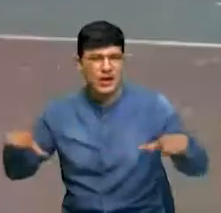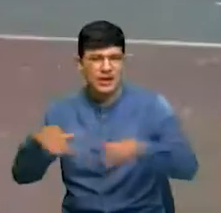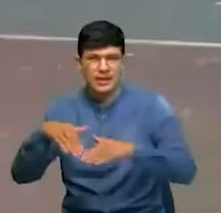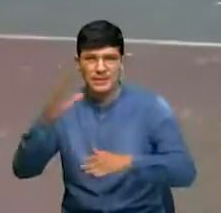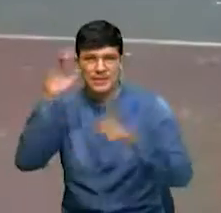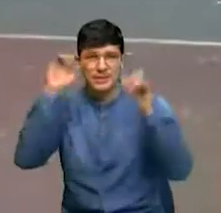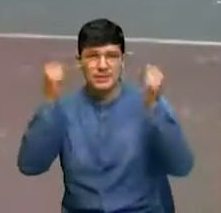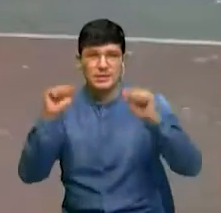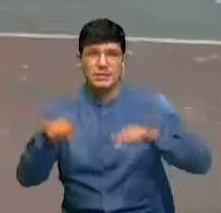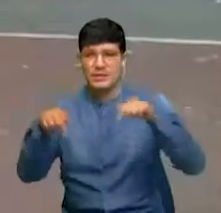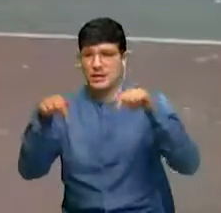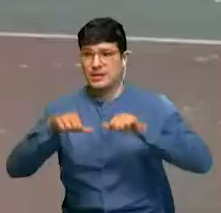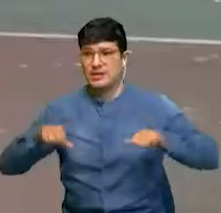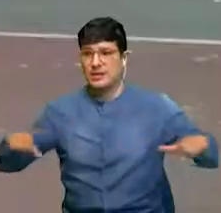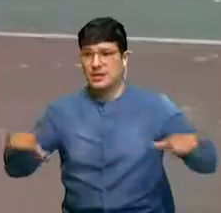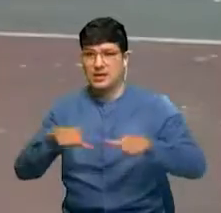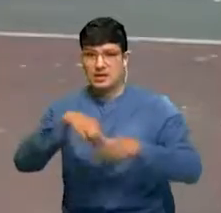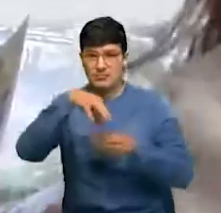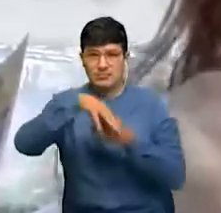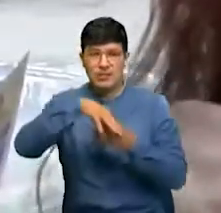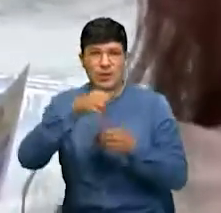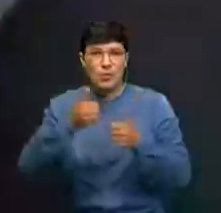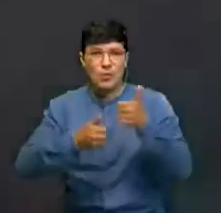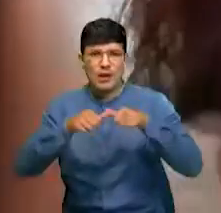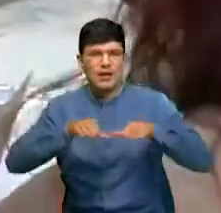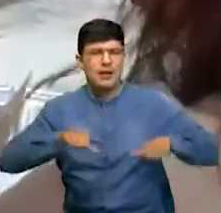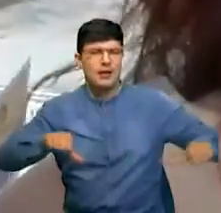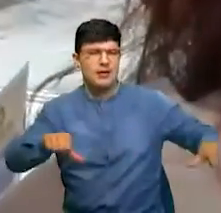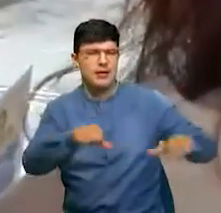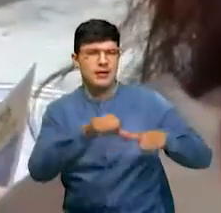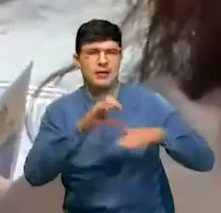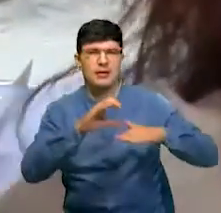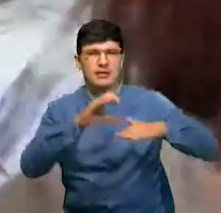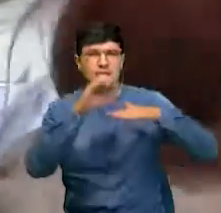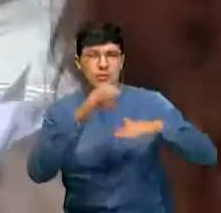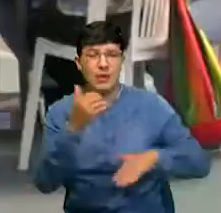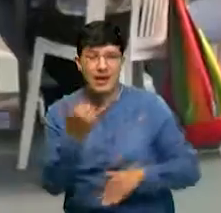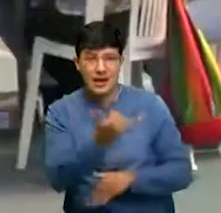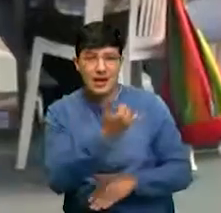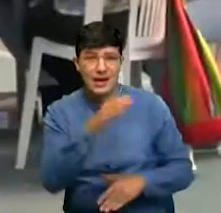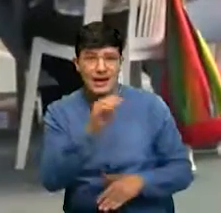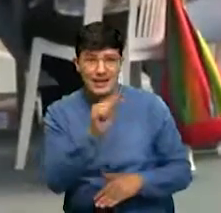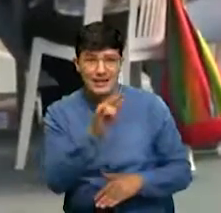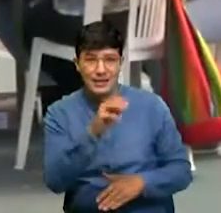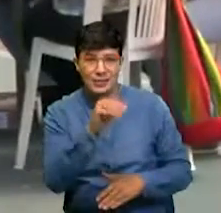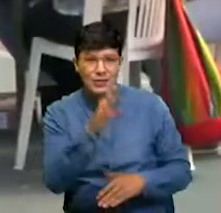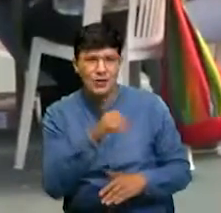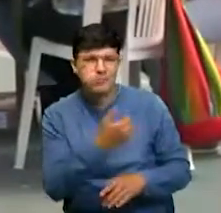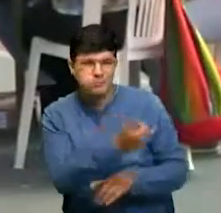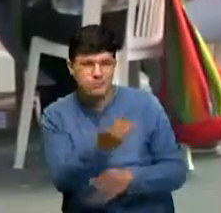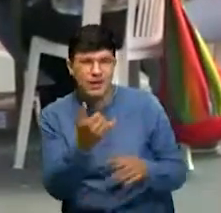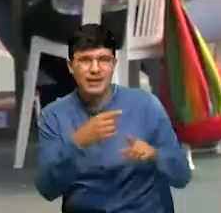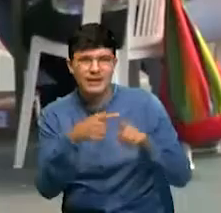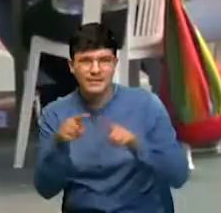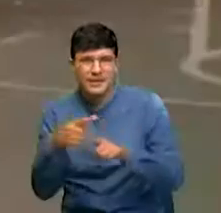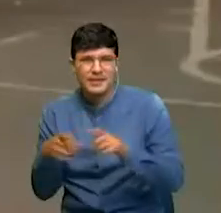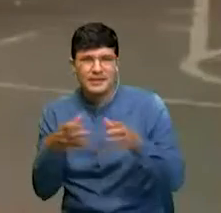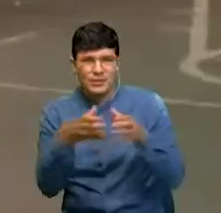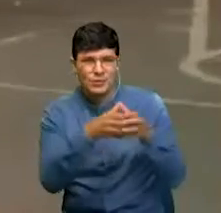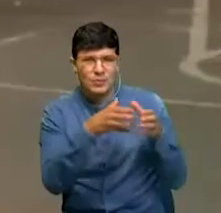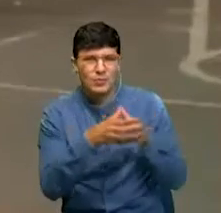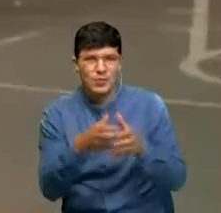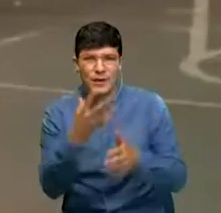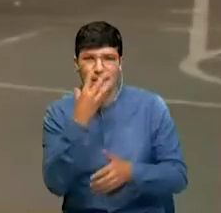santander a las autoridades electorales es la zona del catatumbo allí confluyen diferentes grupos al margen de la ley los